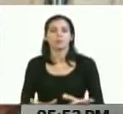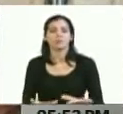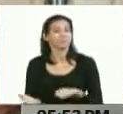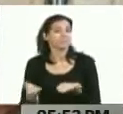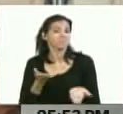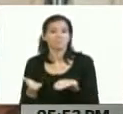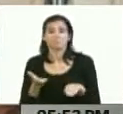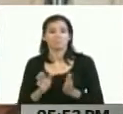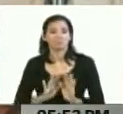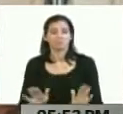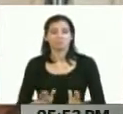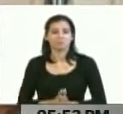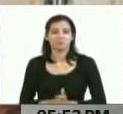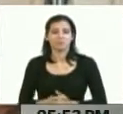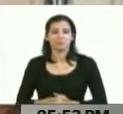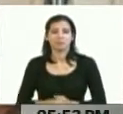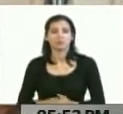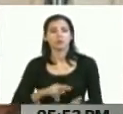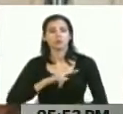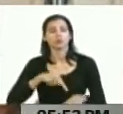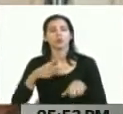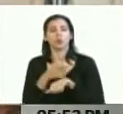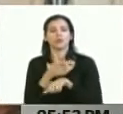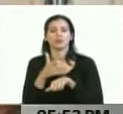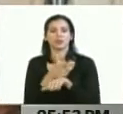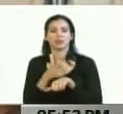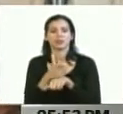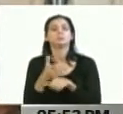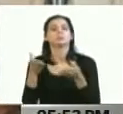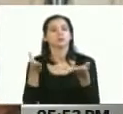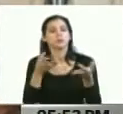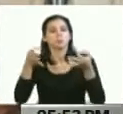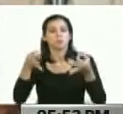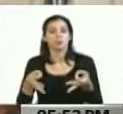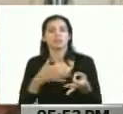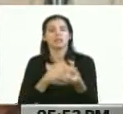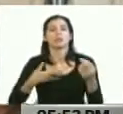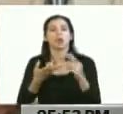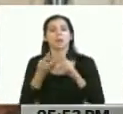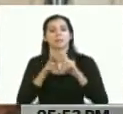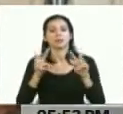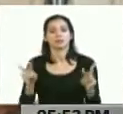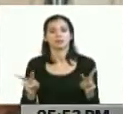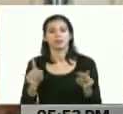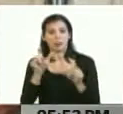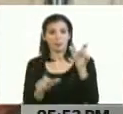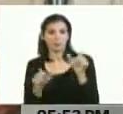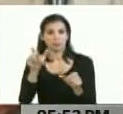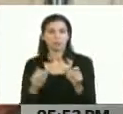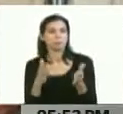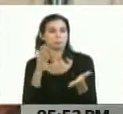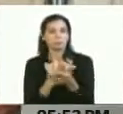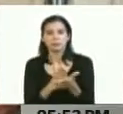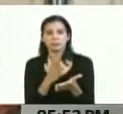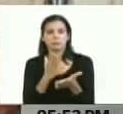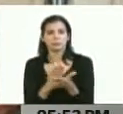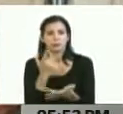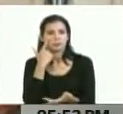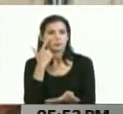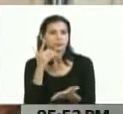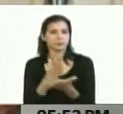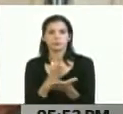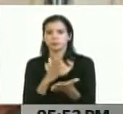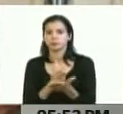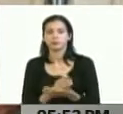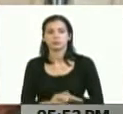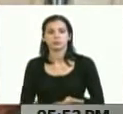servicio. Somos un gobierno, estamos dando un buen servicio, queremos la paz. Pero estas personas insisten. Pero lo peor de eso,